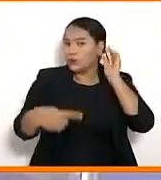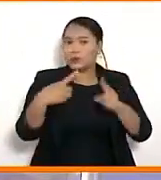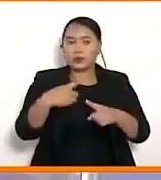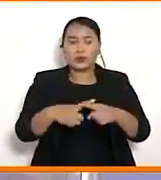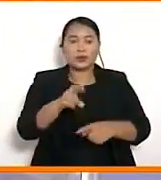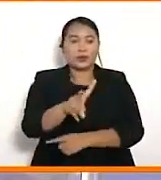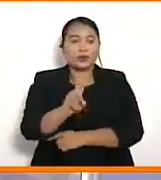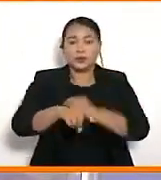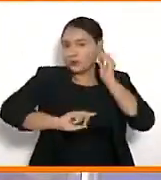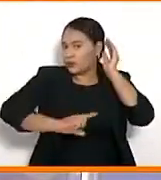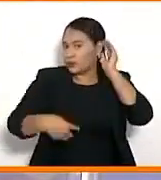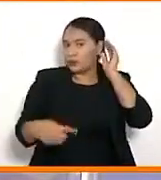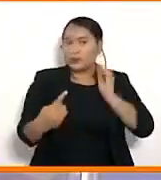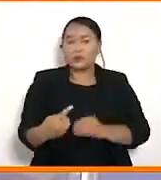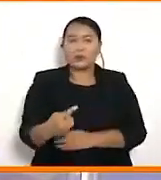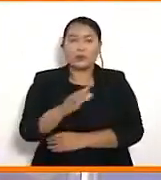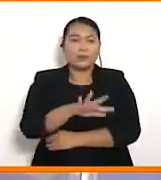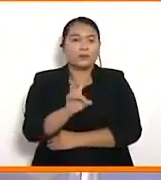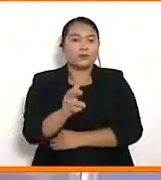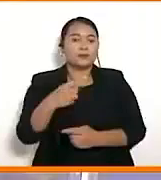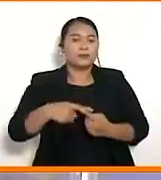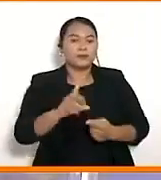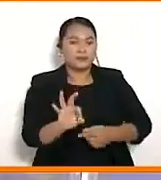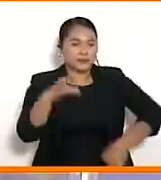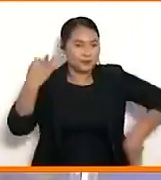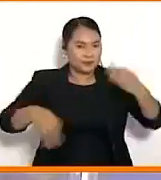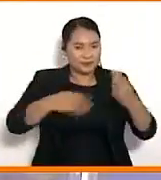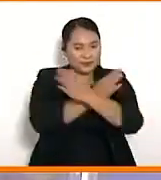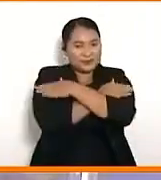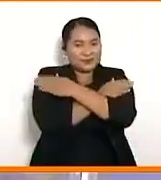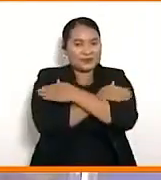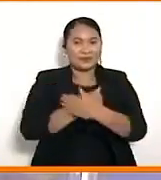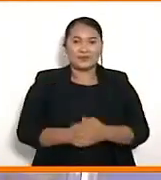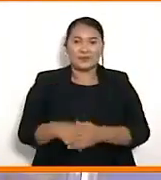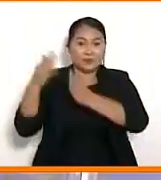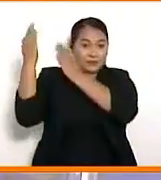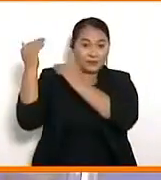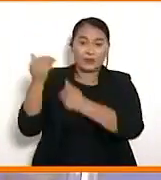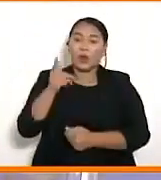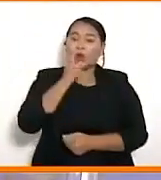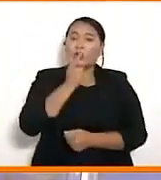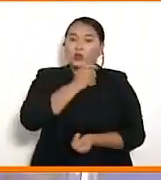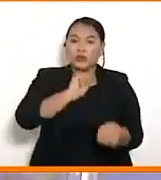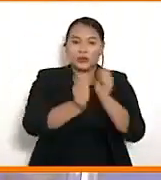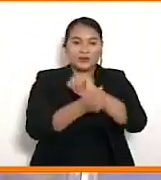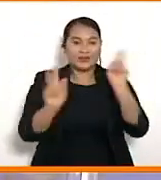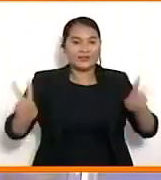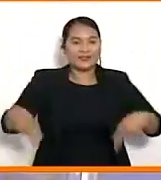para más 1, 57, más 9. Muchas felicidades. Lleno de esperanza, Loto te